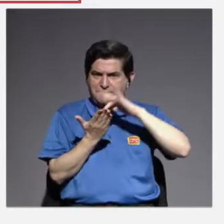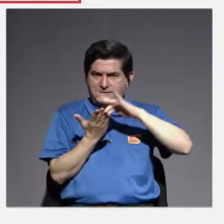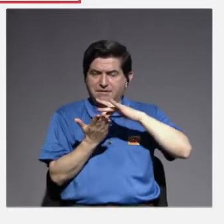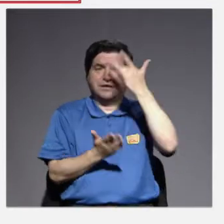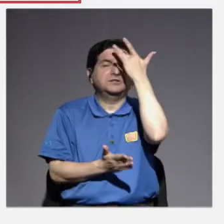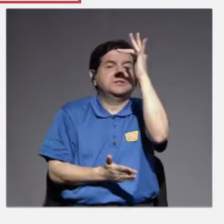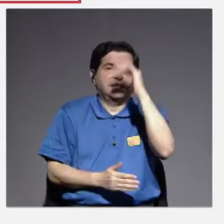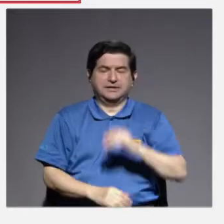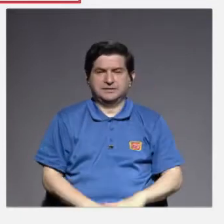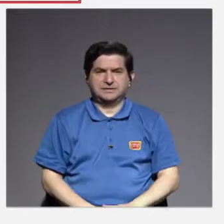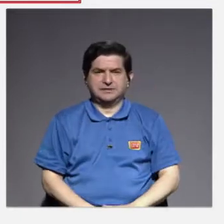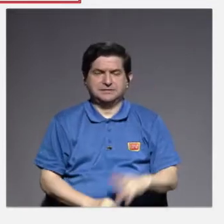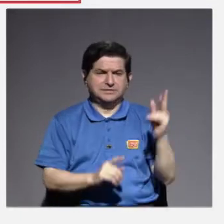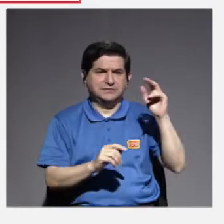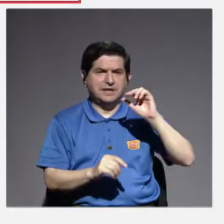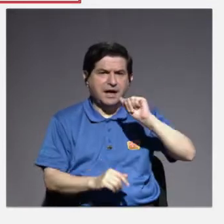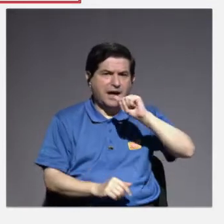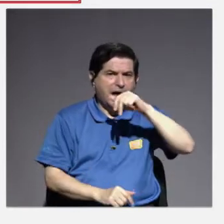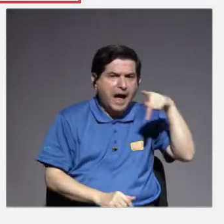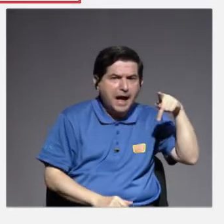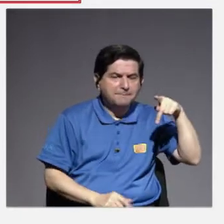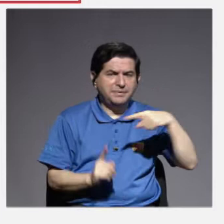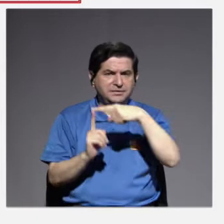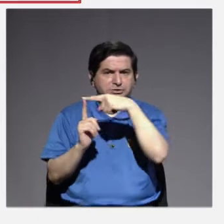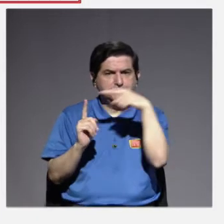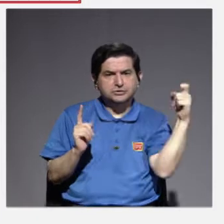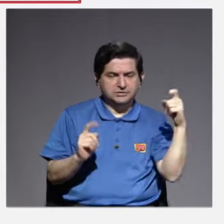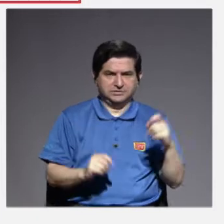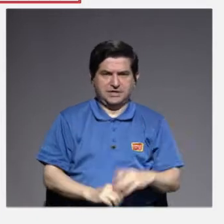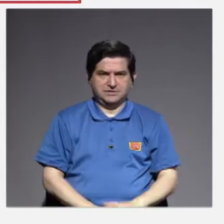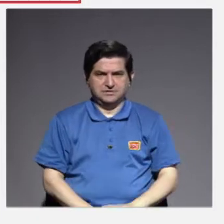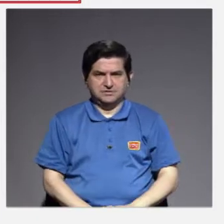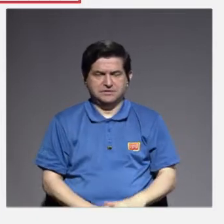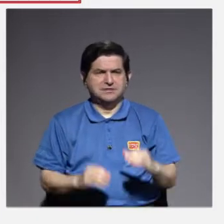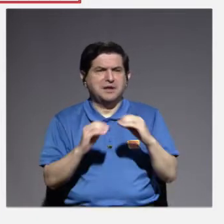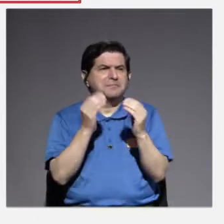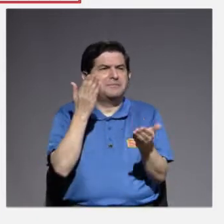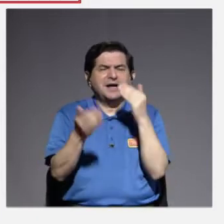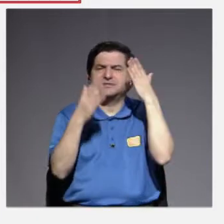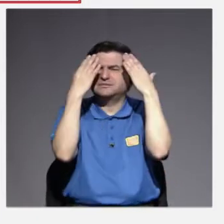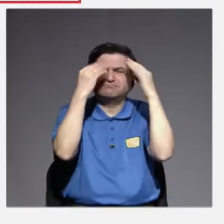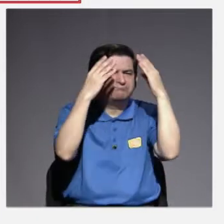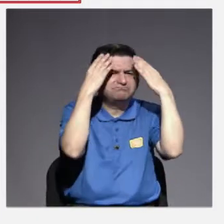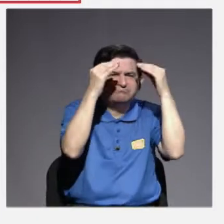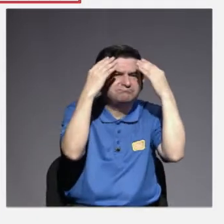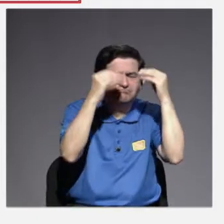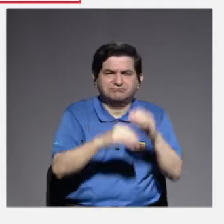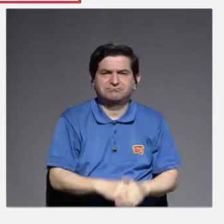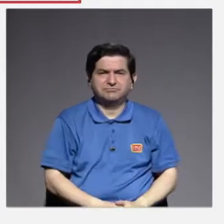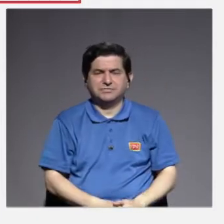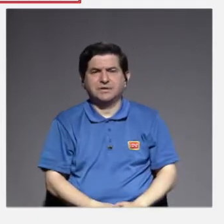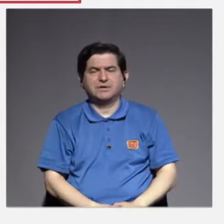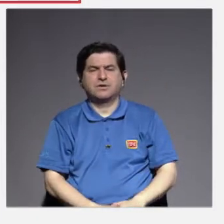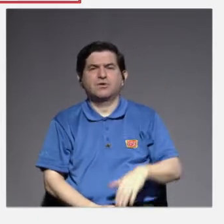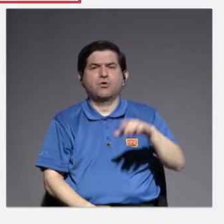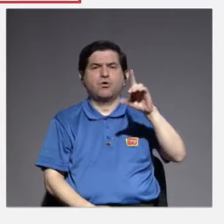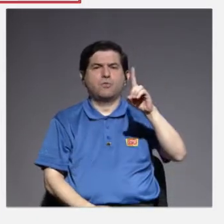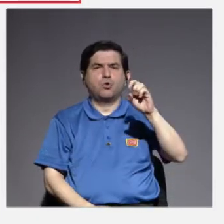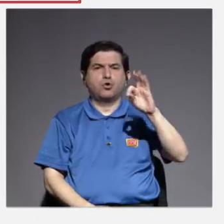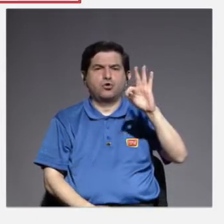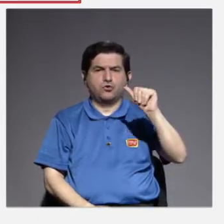podemos ver es que las aplicaciones van desde aplicaciones que son más como de información, como lo es Dota, Carrillo,